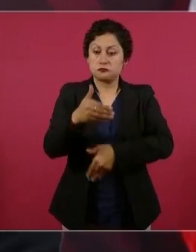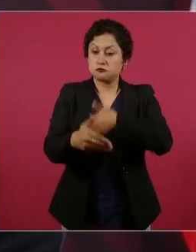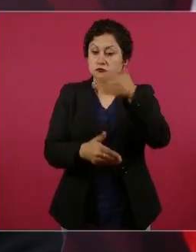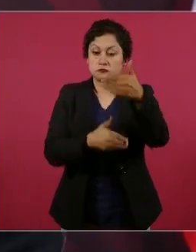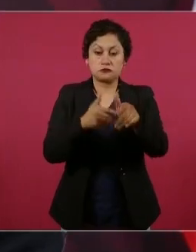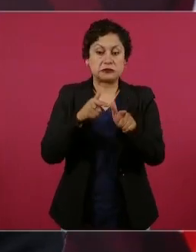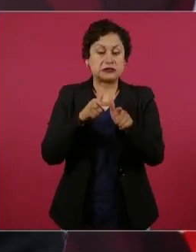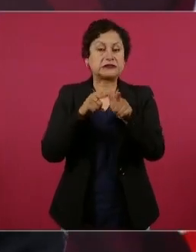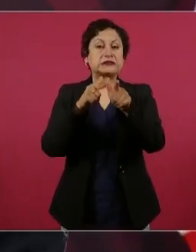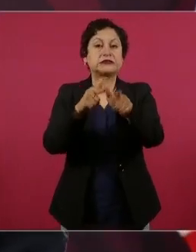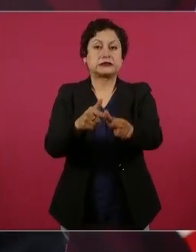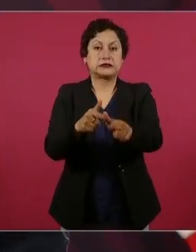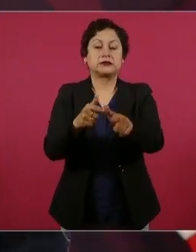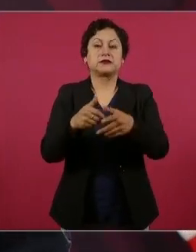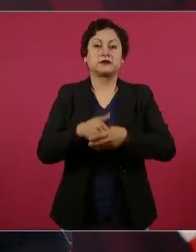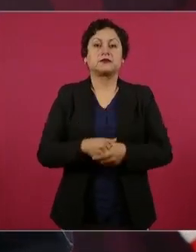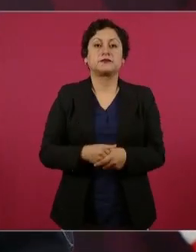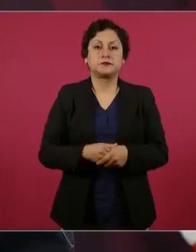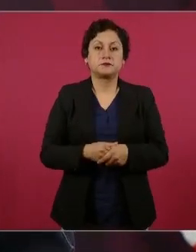esta